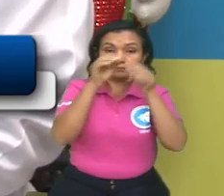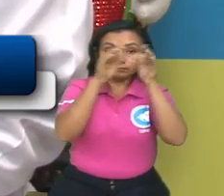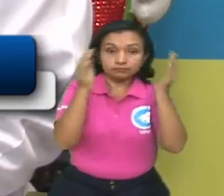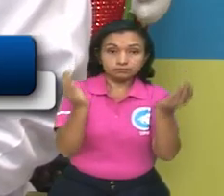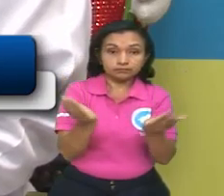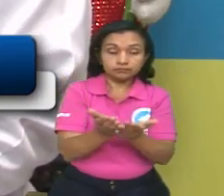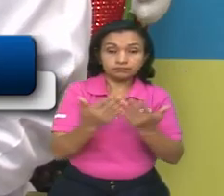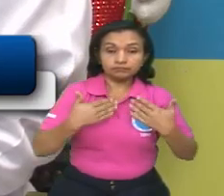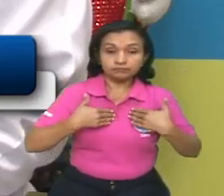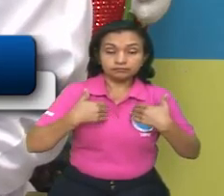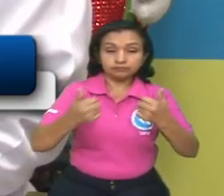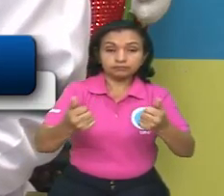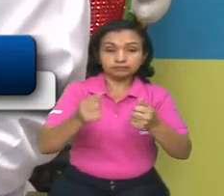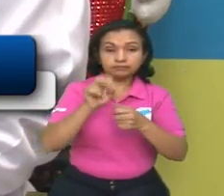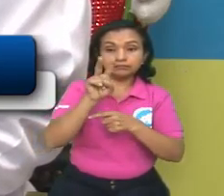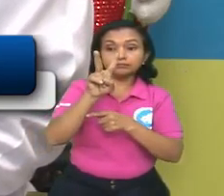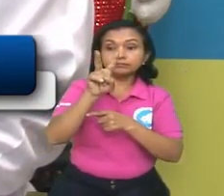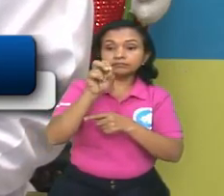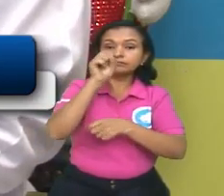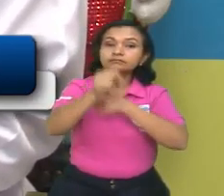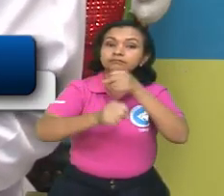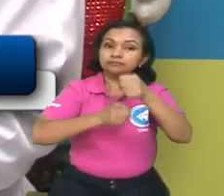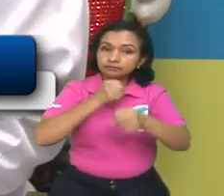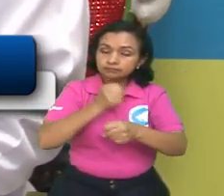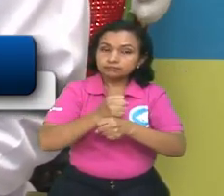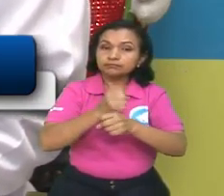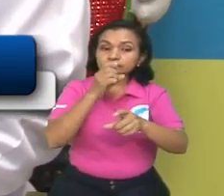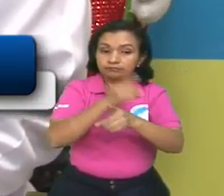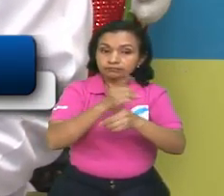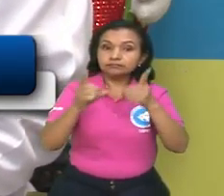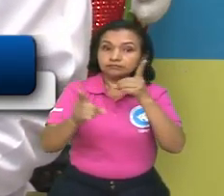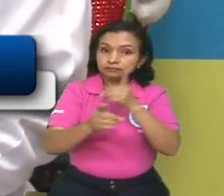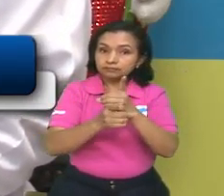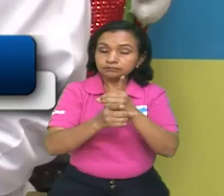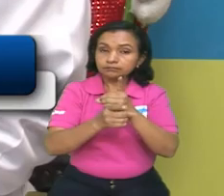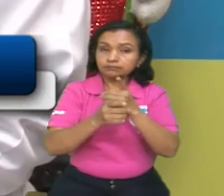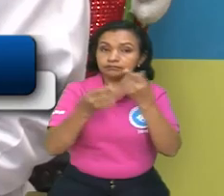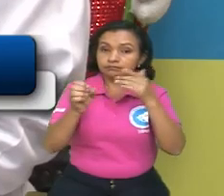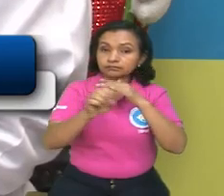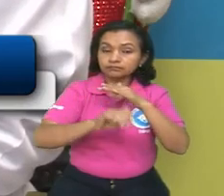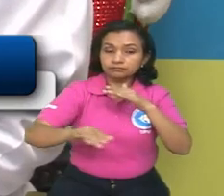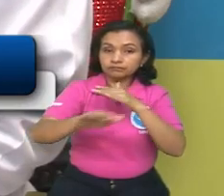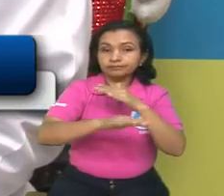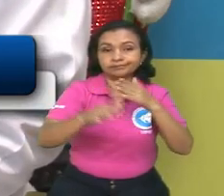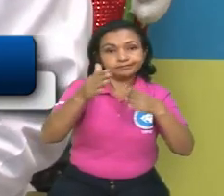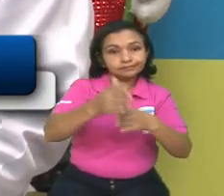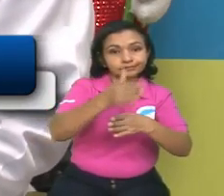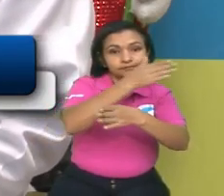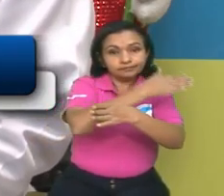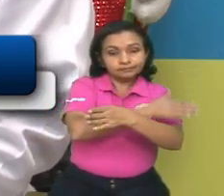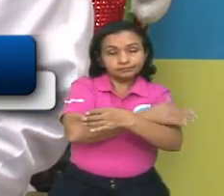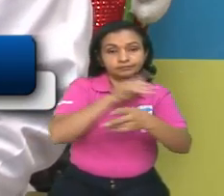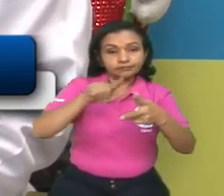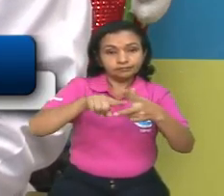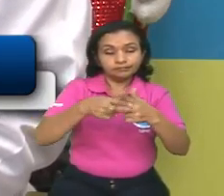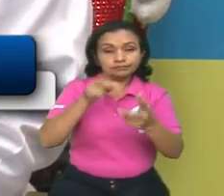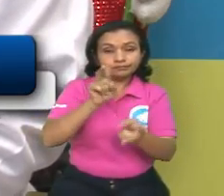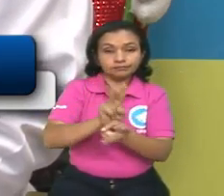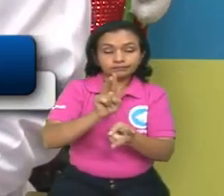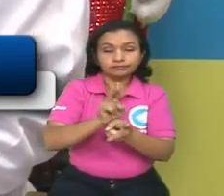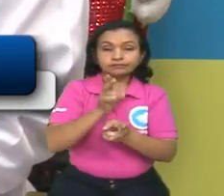de iniciar la vida sexual activa hasta los 20 años de edad. Y pues es algo que está sucediendo en la sociedad, además de el inicio de vida sexual activa, el